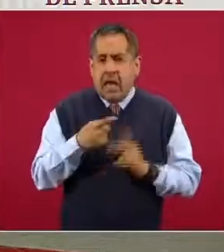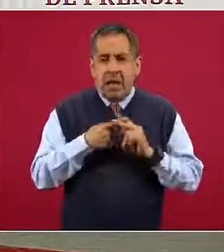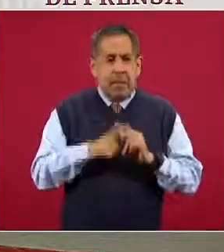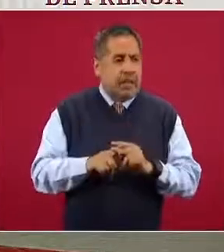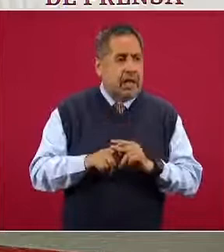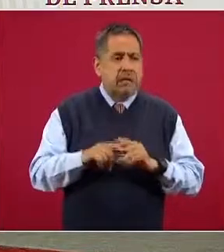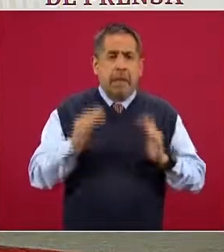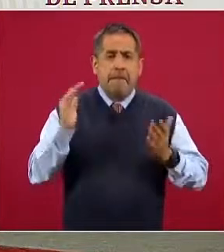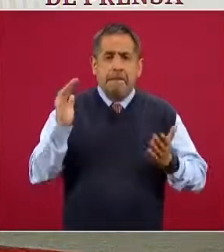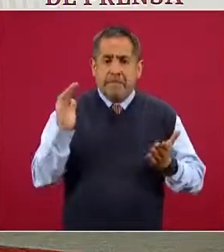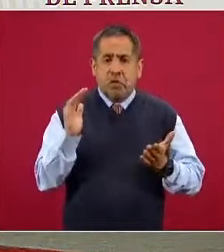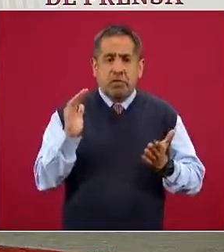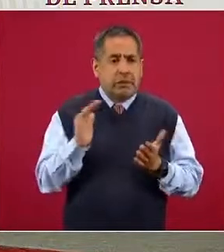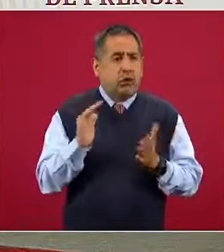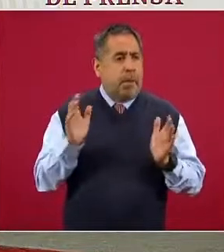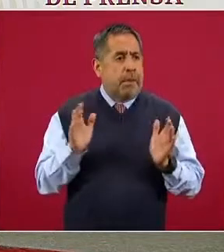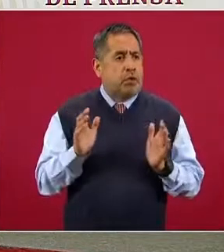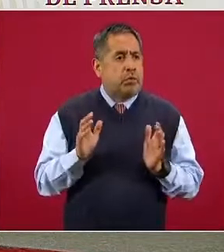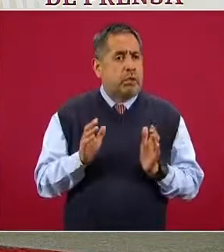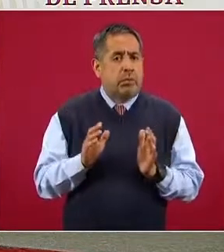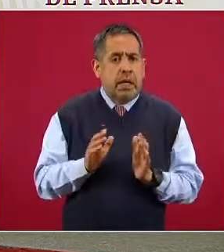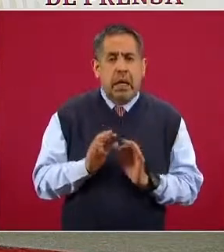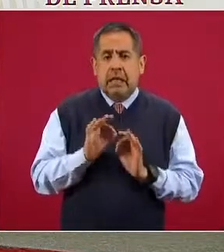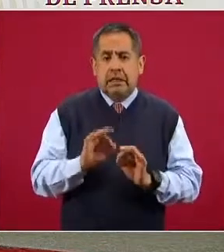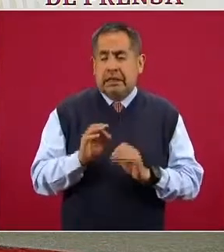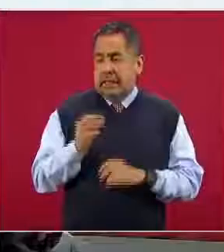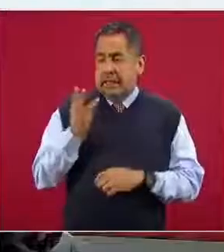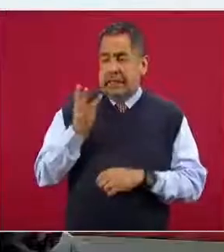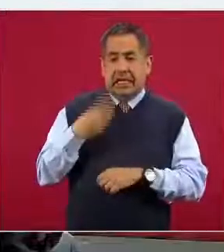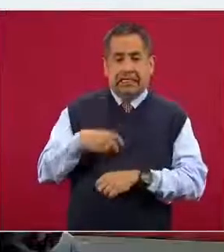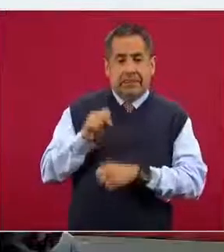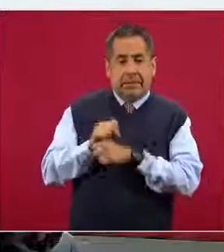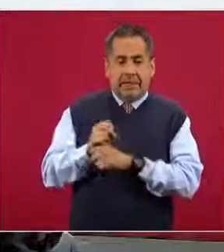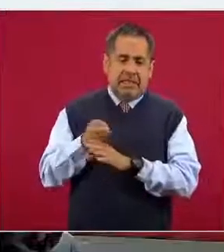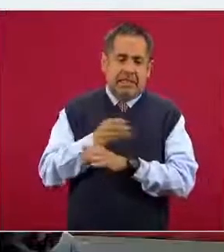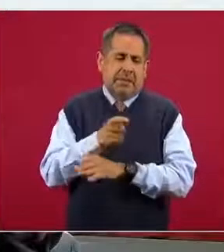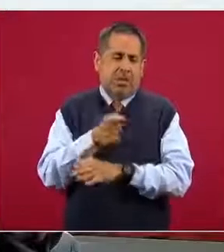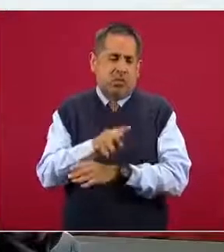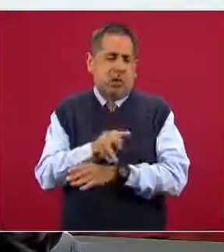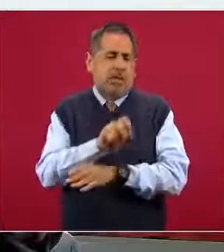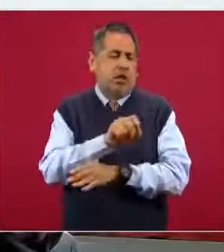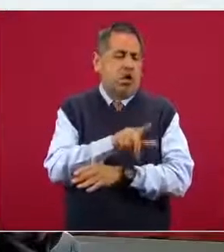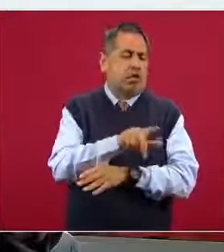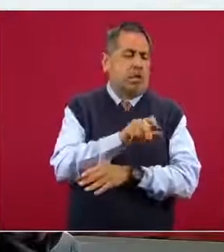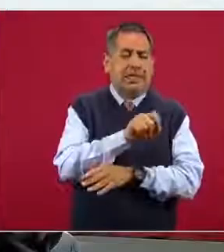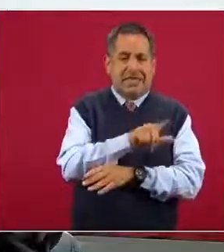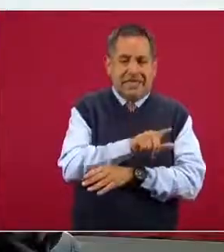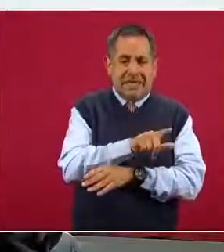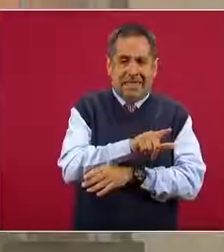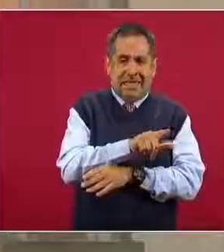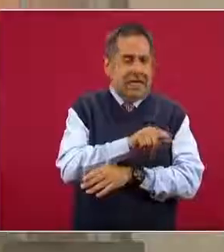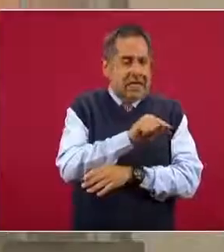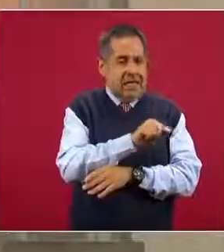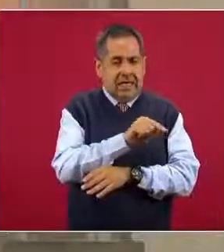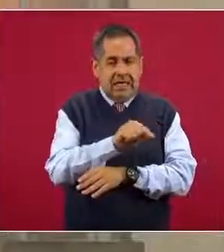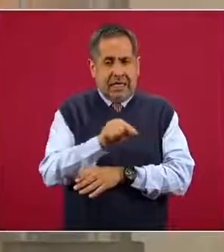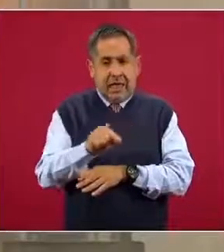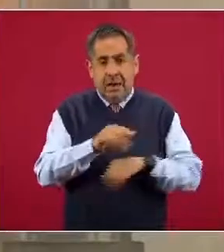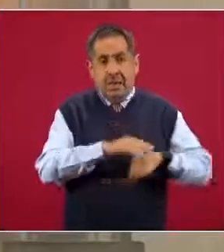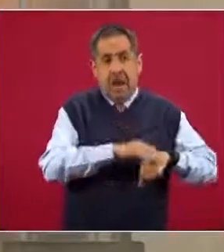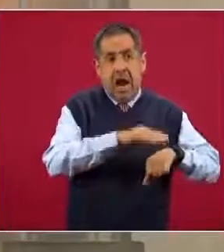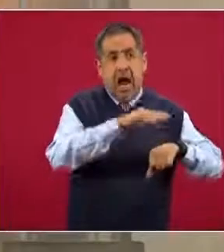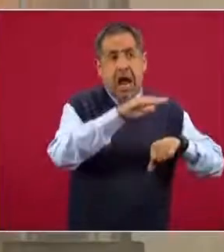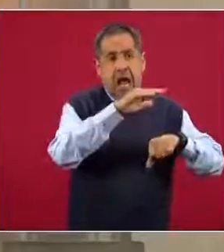a descender, siendo precisamente las 3 semanas previas, 29, 28, 27, las que presentaron el mayor porcentaje